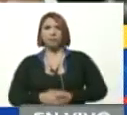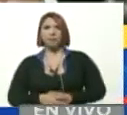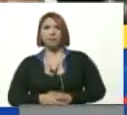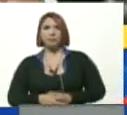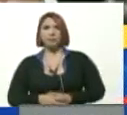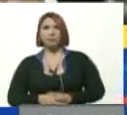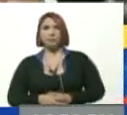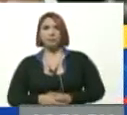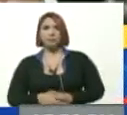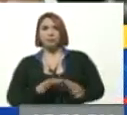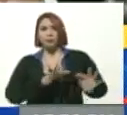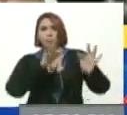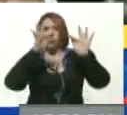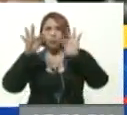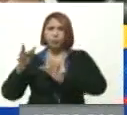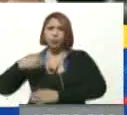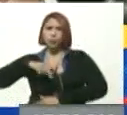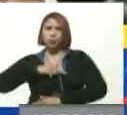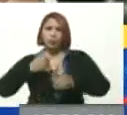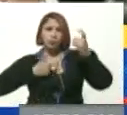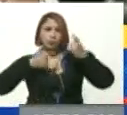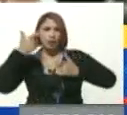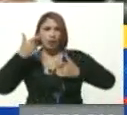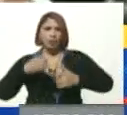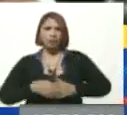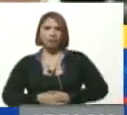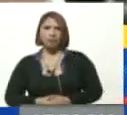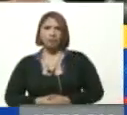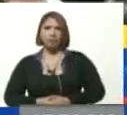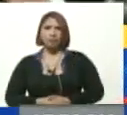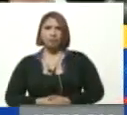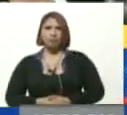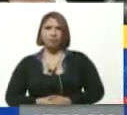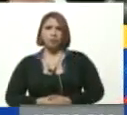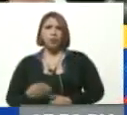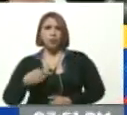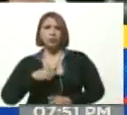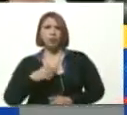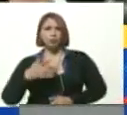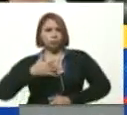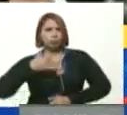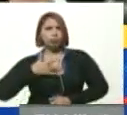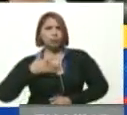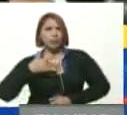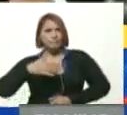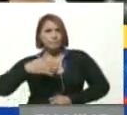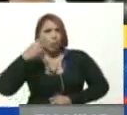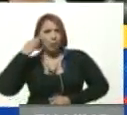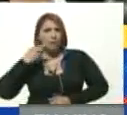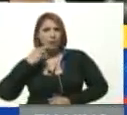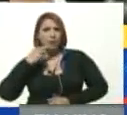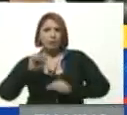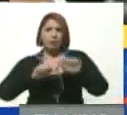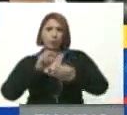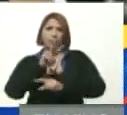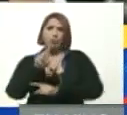llevando el legado de nuestro comandante Chávez, que es decir, llevando el bolivarianismo del siglo XXI